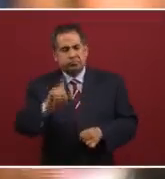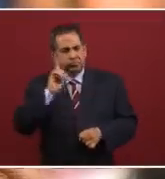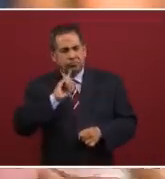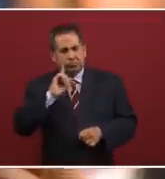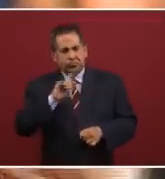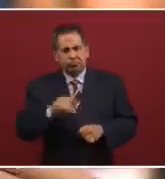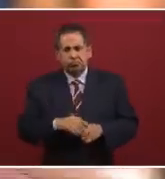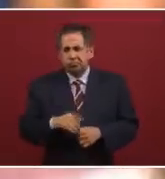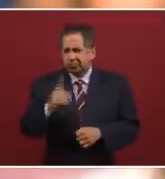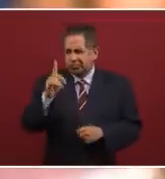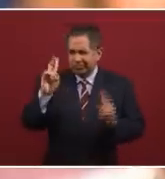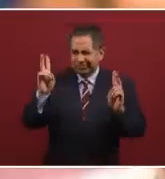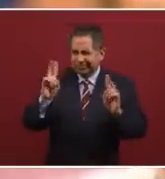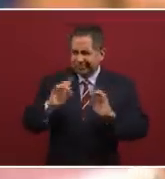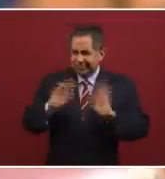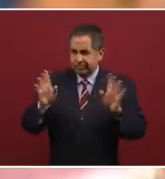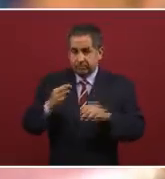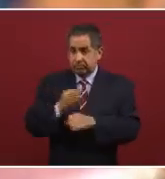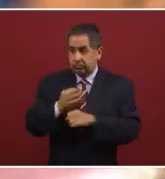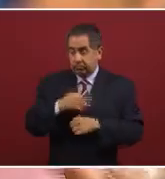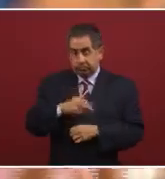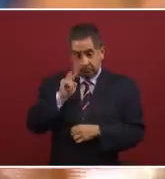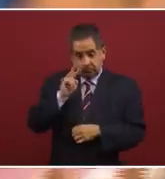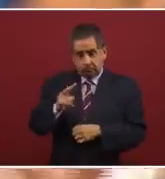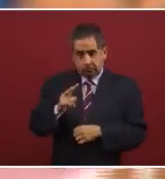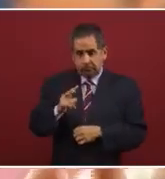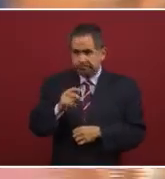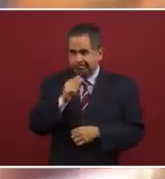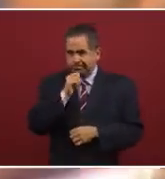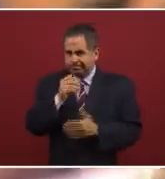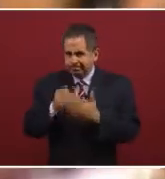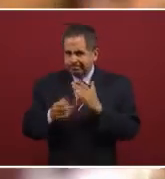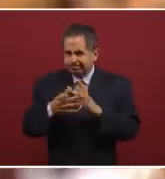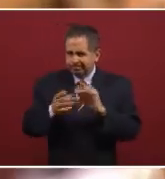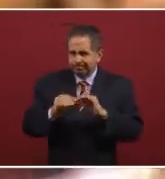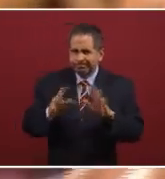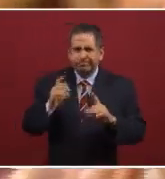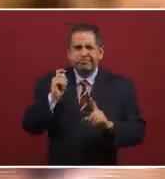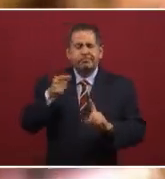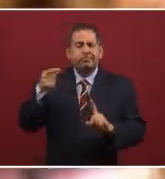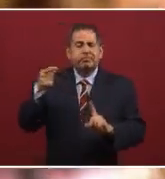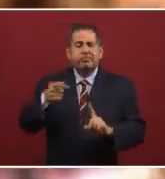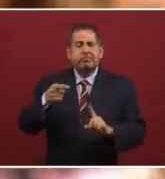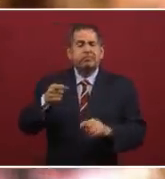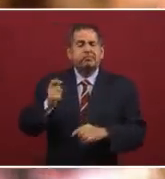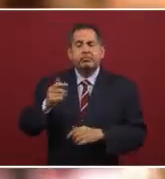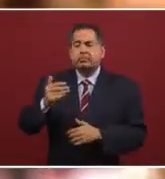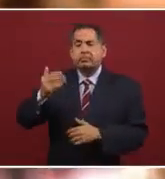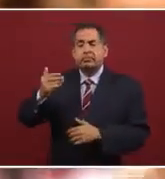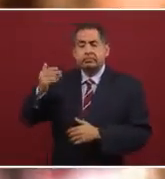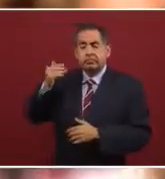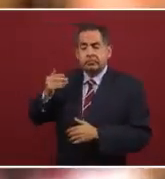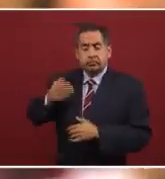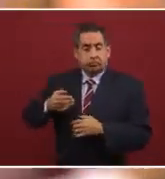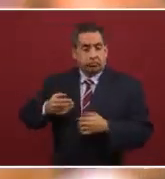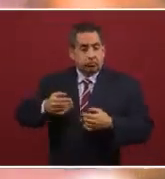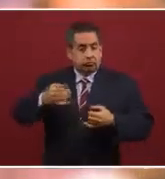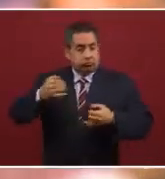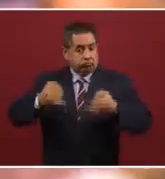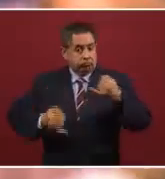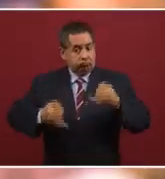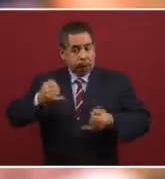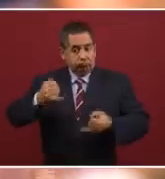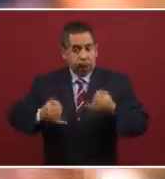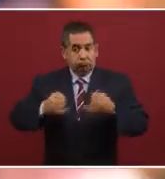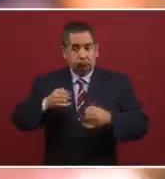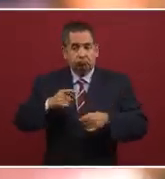Hay un tema muy delicado actualmente y creo que no se ha tocado lo suficiente. Desde hace unos días se llevó a cabo un juicio, se está llevando a cabo un juicio